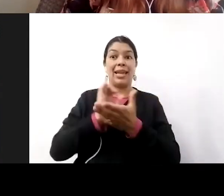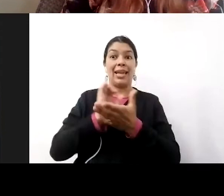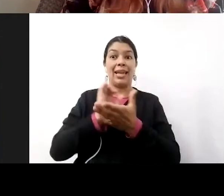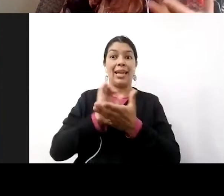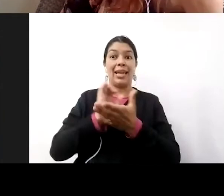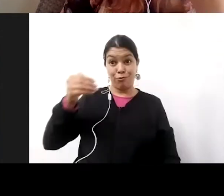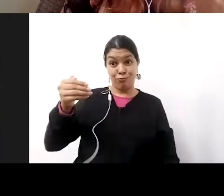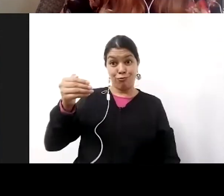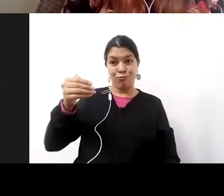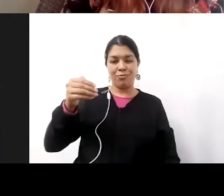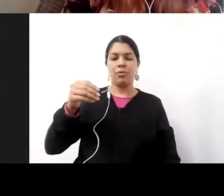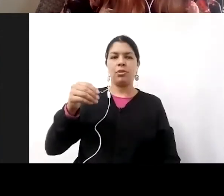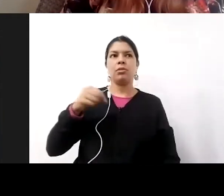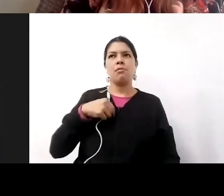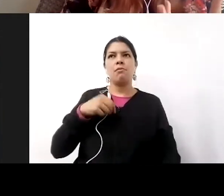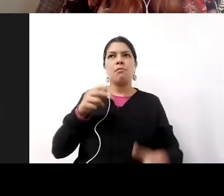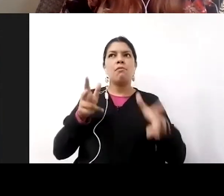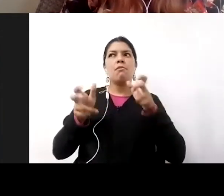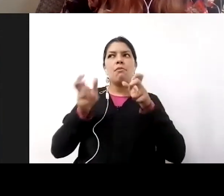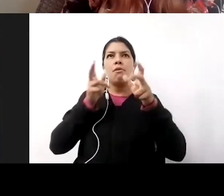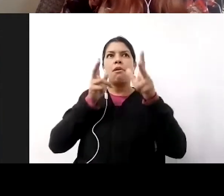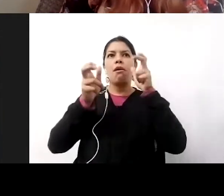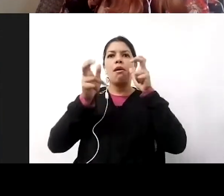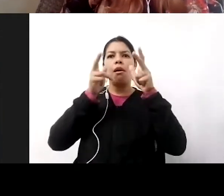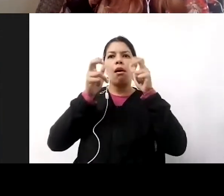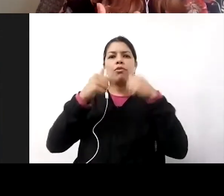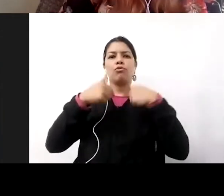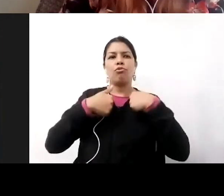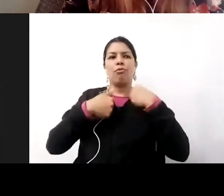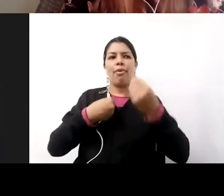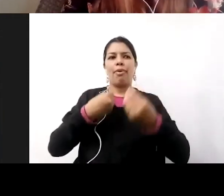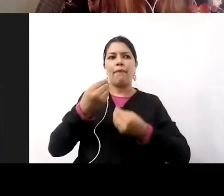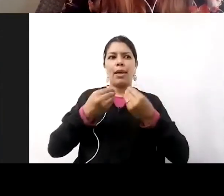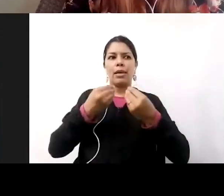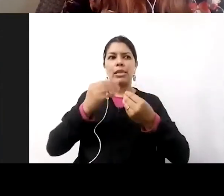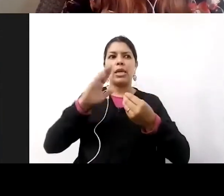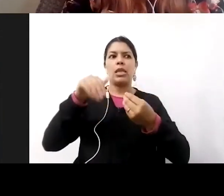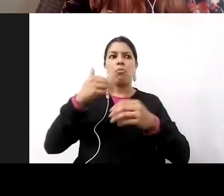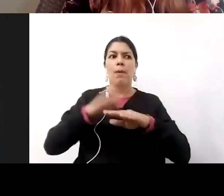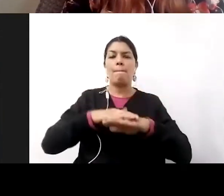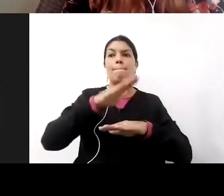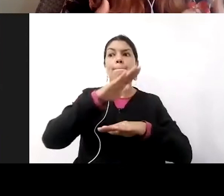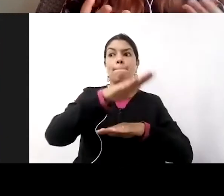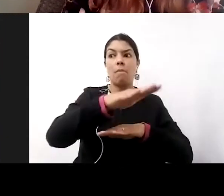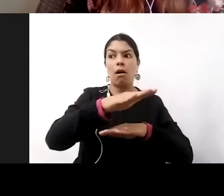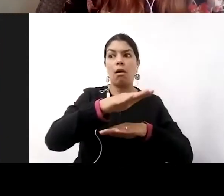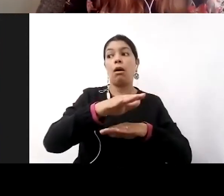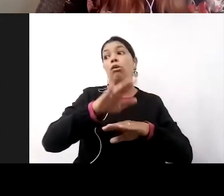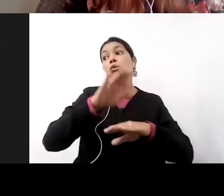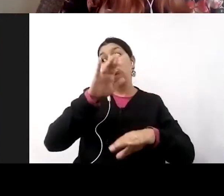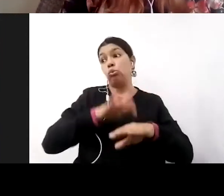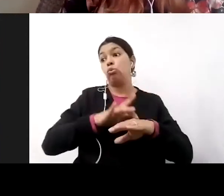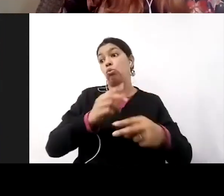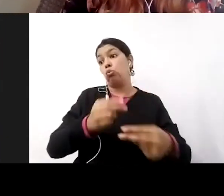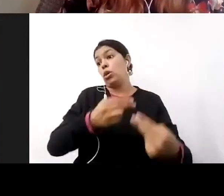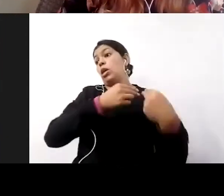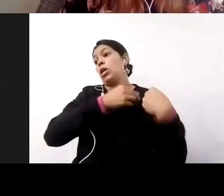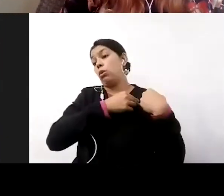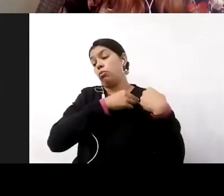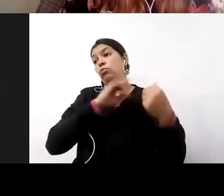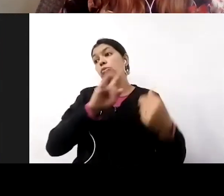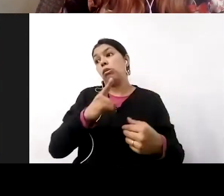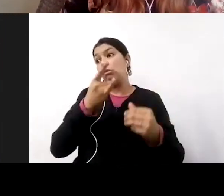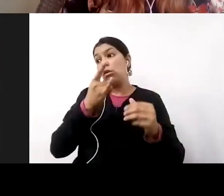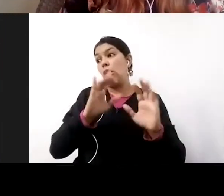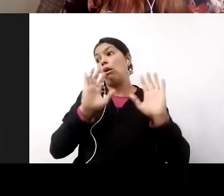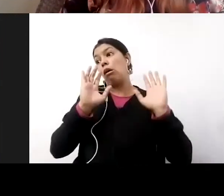que yo hago o cada acto tiene una consecuencia y que debo asumir una responsabilidad por esos actos o esas acciones